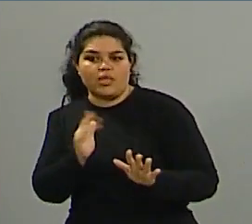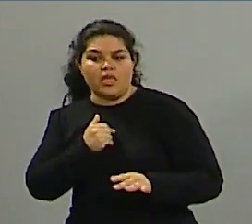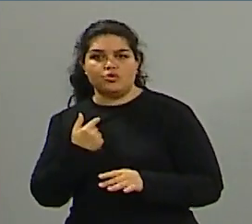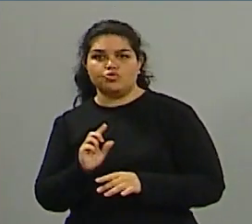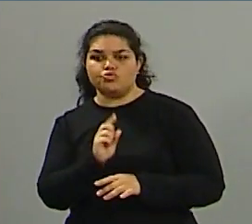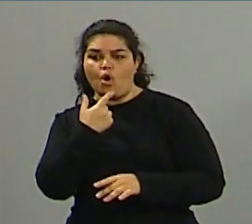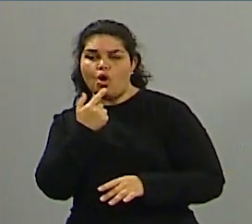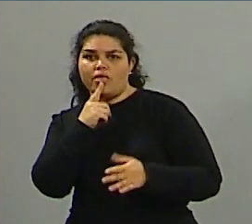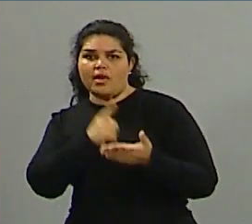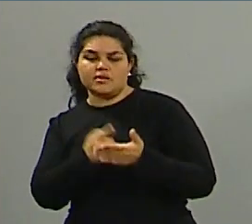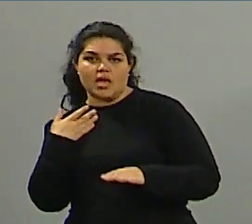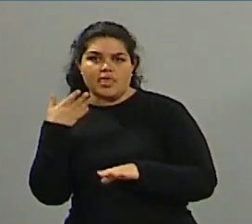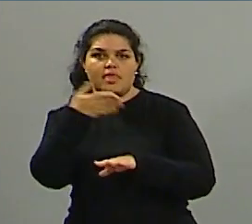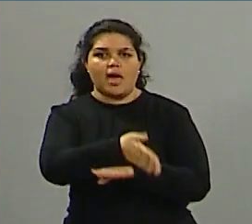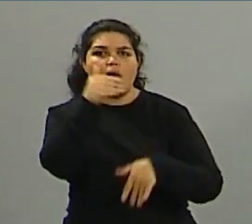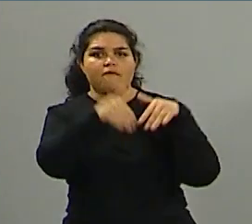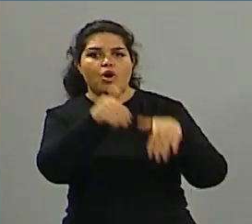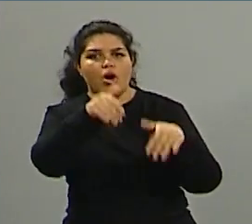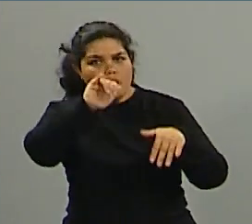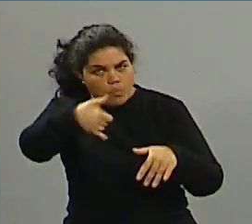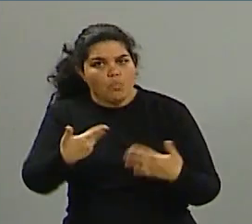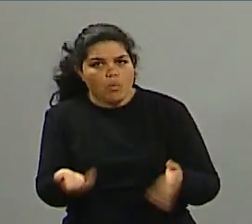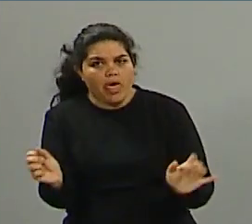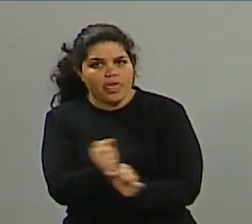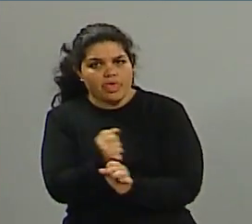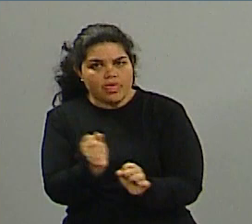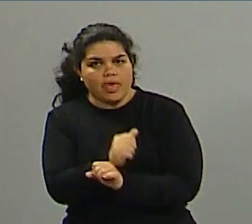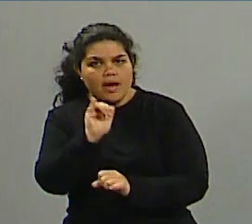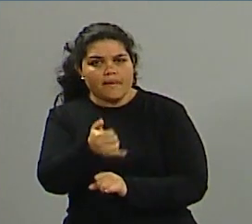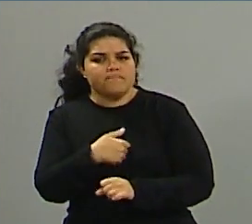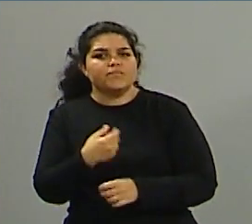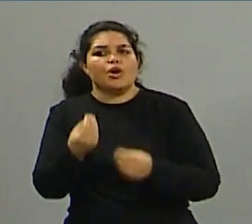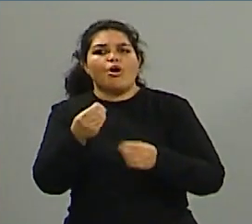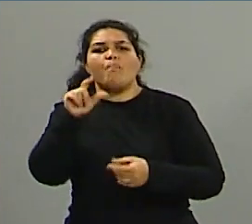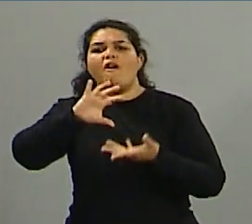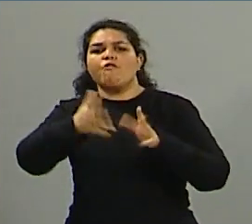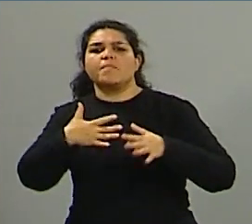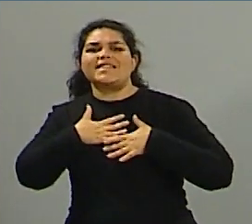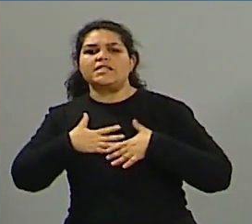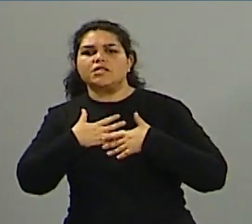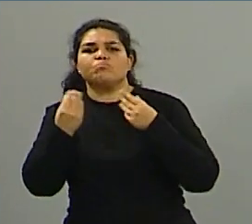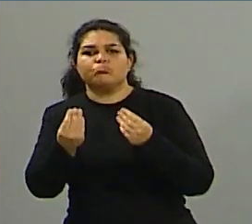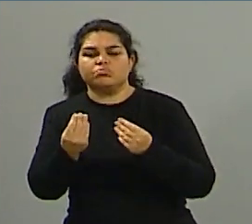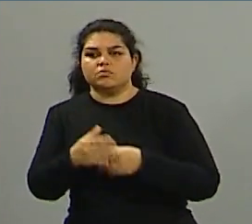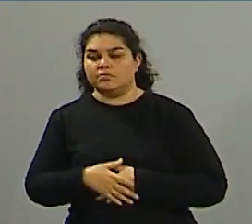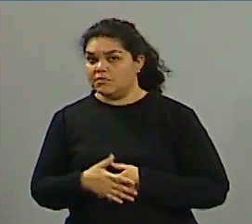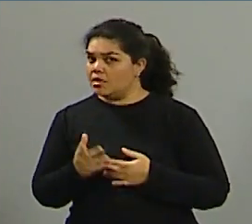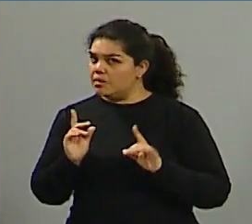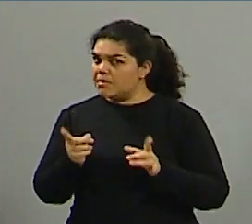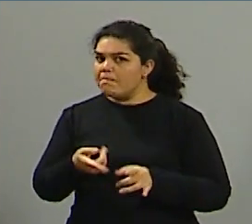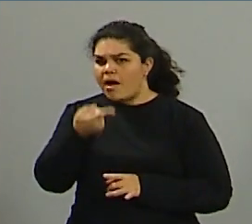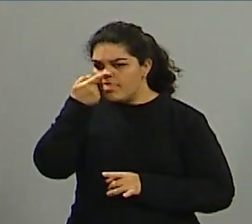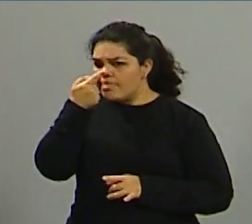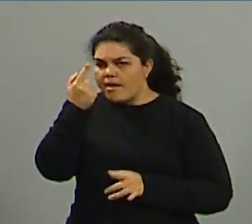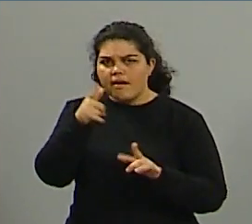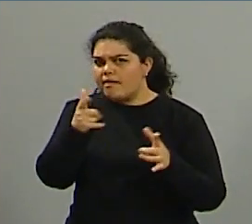de todas las elecciones que te has topado? Mira, la verdad que encontré mucho desinterés hace mucho tiempo